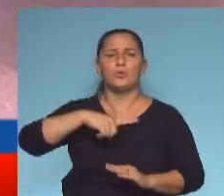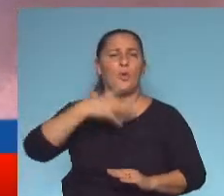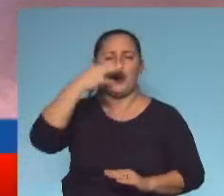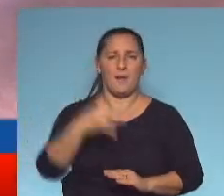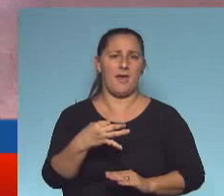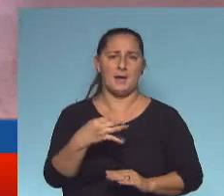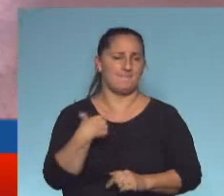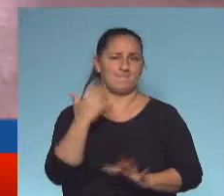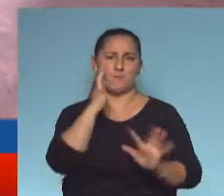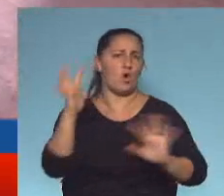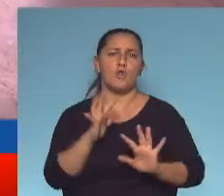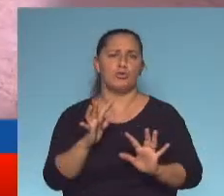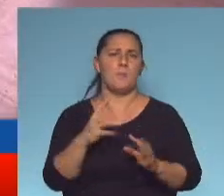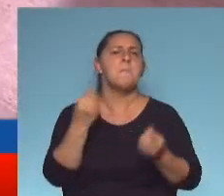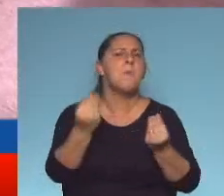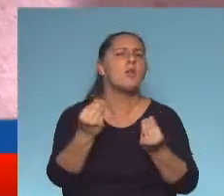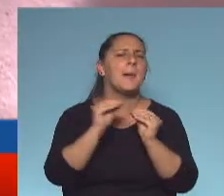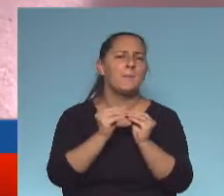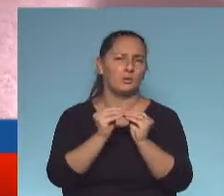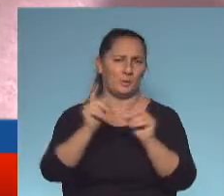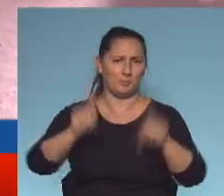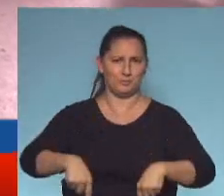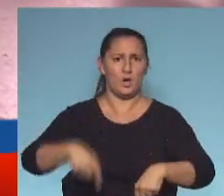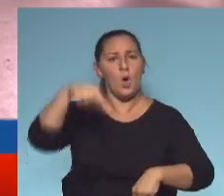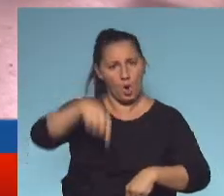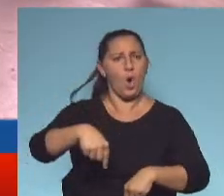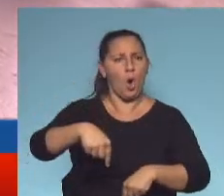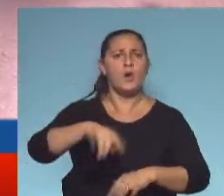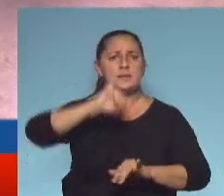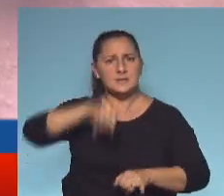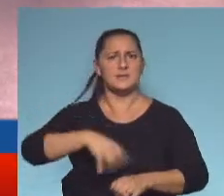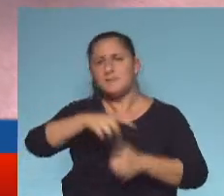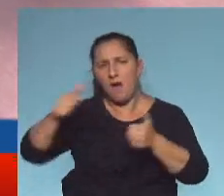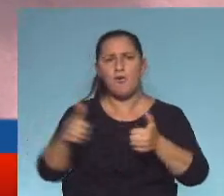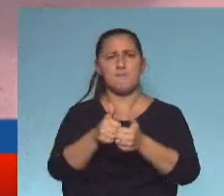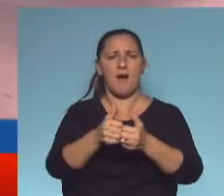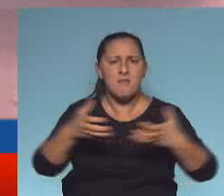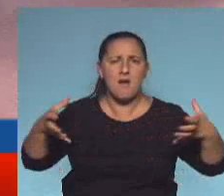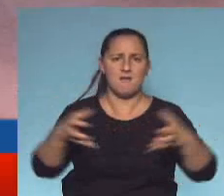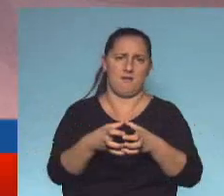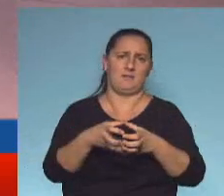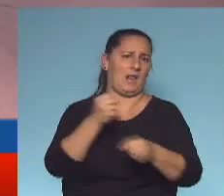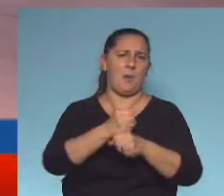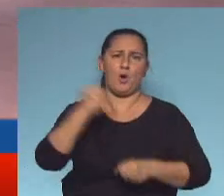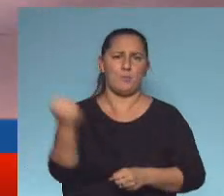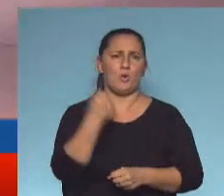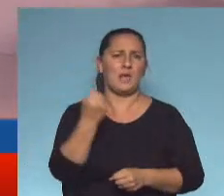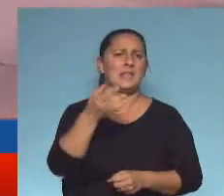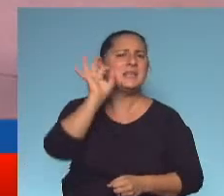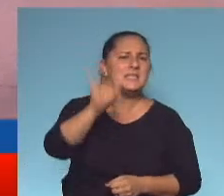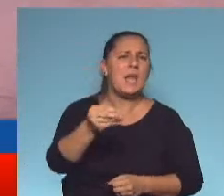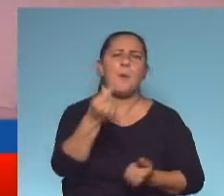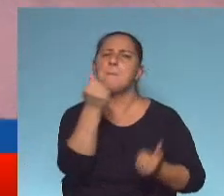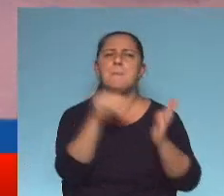no conocemos esos motivos, y hoy nos están acompañando y haciendo un trabajo importante para poder determinar realmente cuál es el precio de